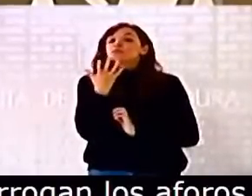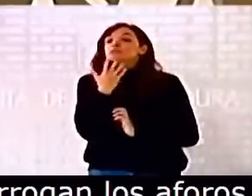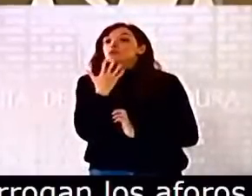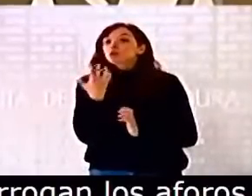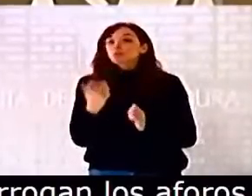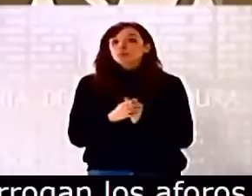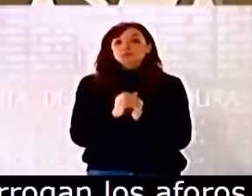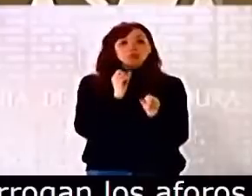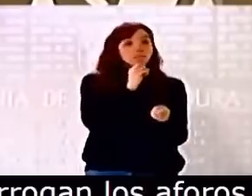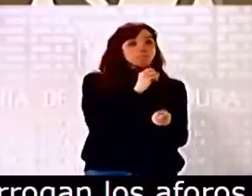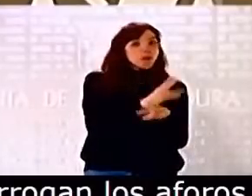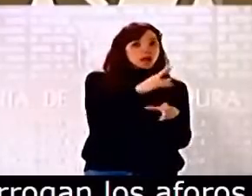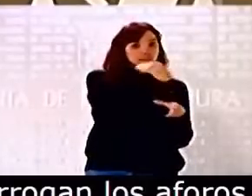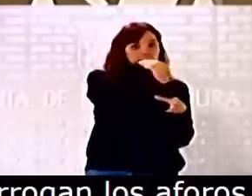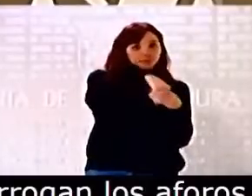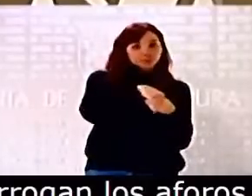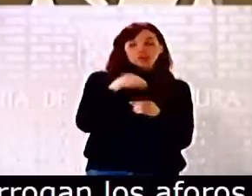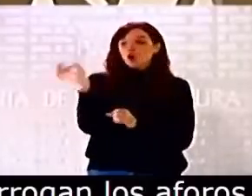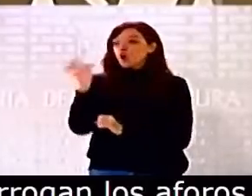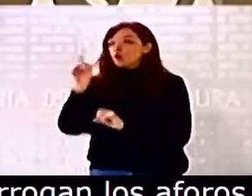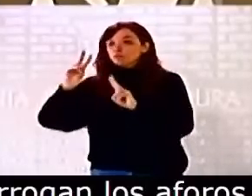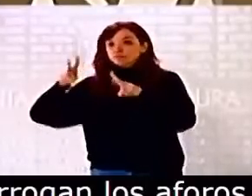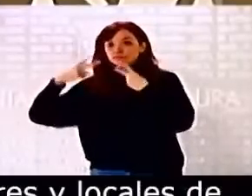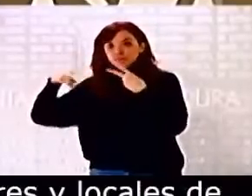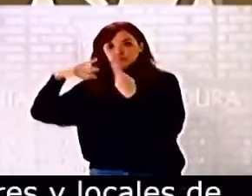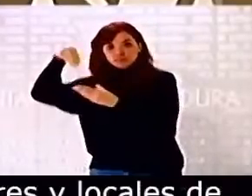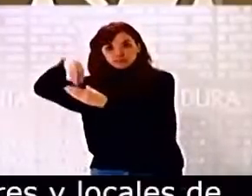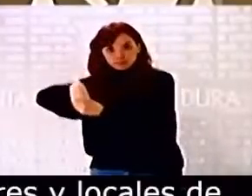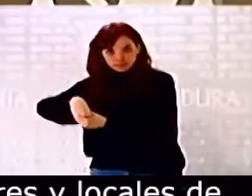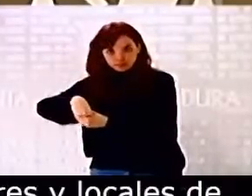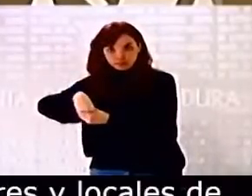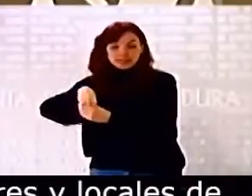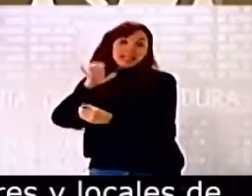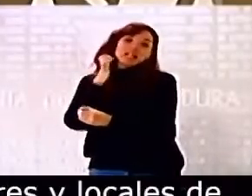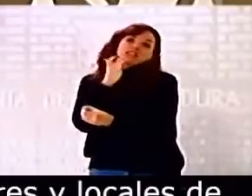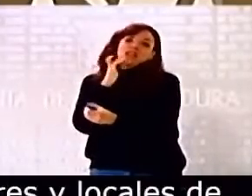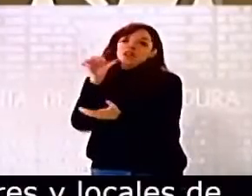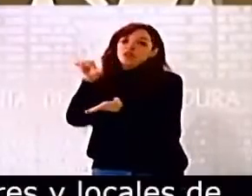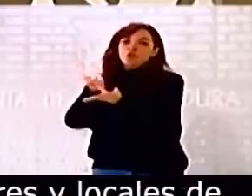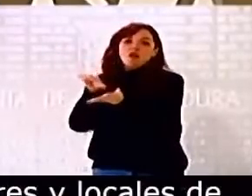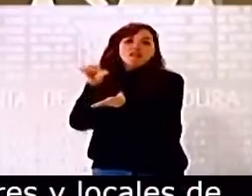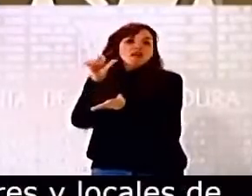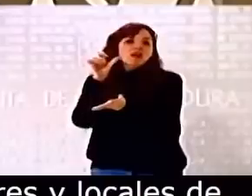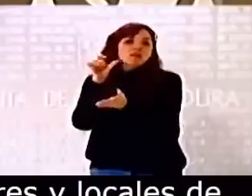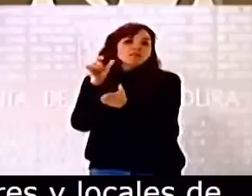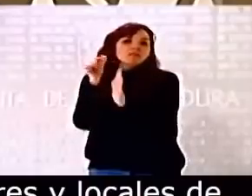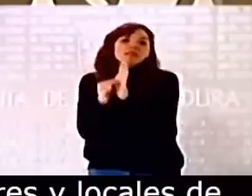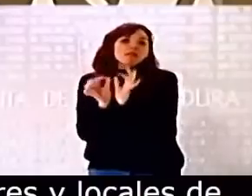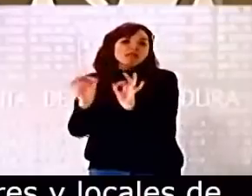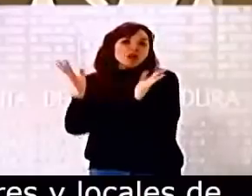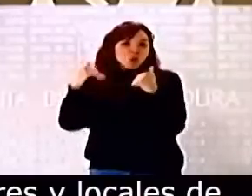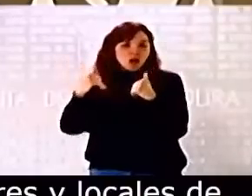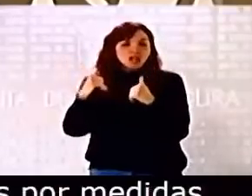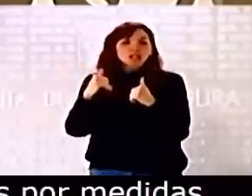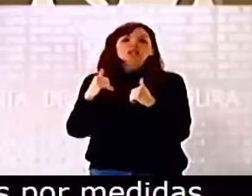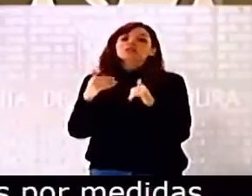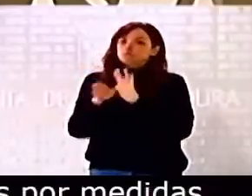de bares y locales de hostelería, aquellas ciudades que no están afectadas por medidas especiales estarían a un